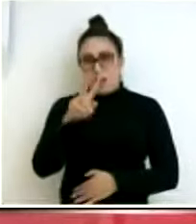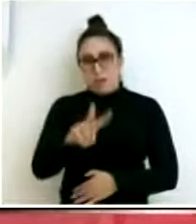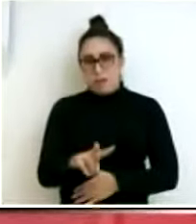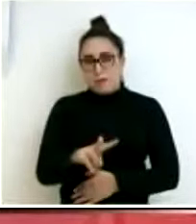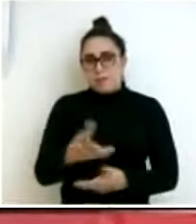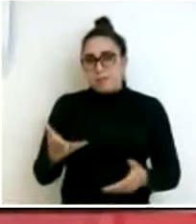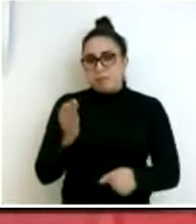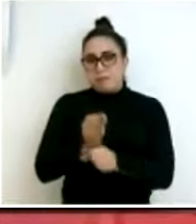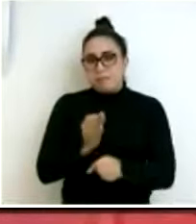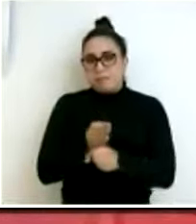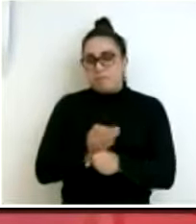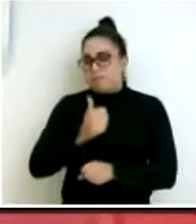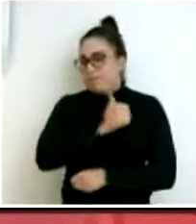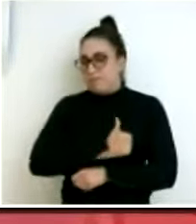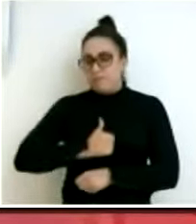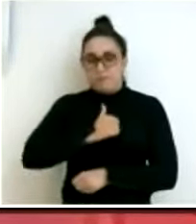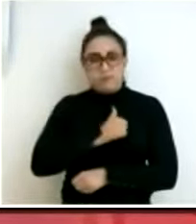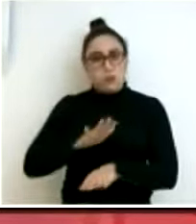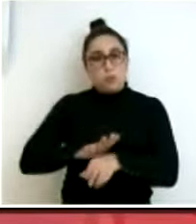ellas prevalecerá.